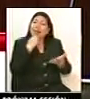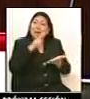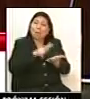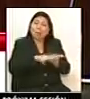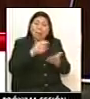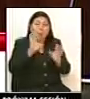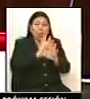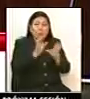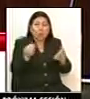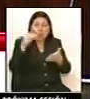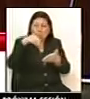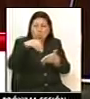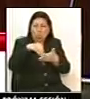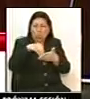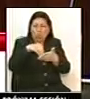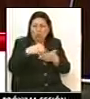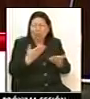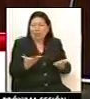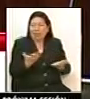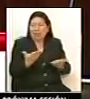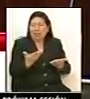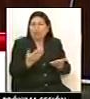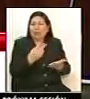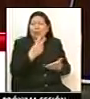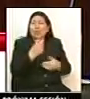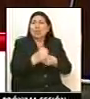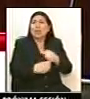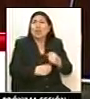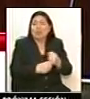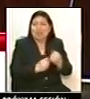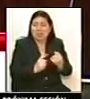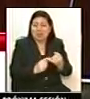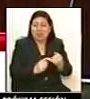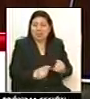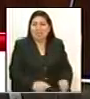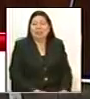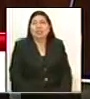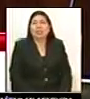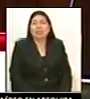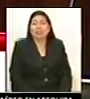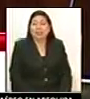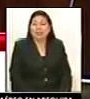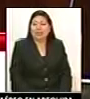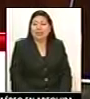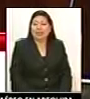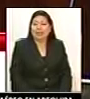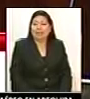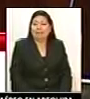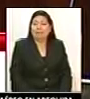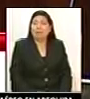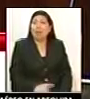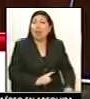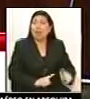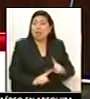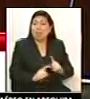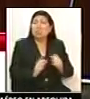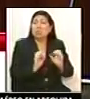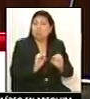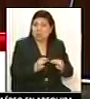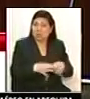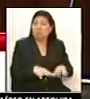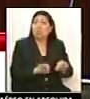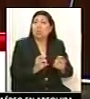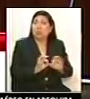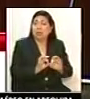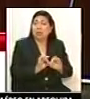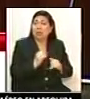todas juntas. O sea, exoneraciones, diríamos, del bicentenario, porque van a llegar hasta el bicentenario. Hay algunas que son importantes y que